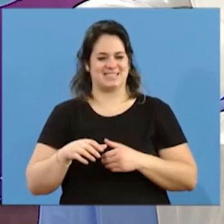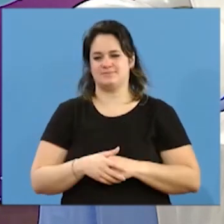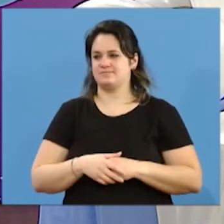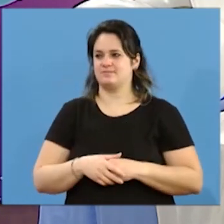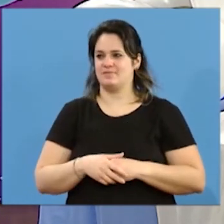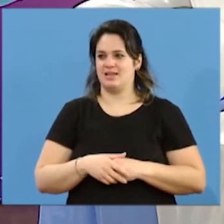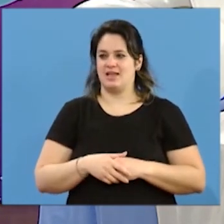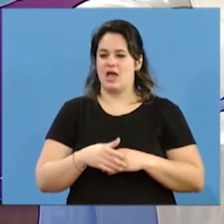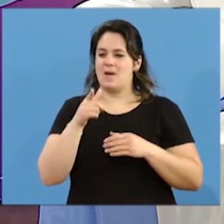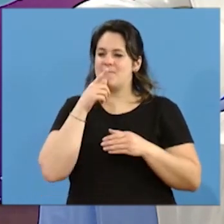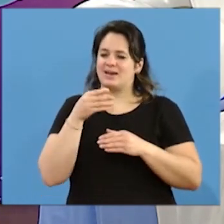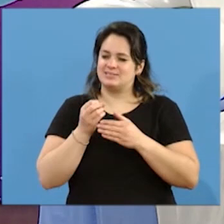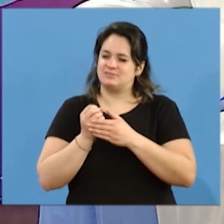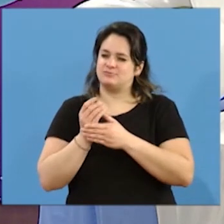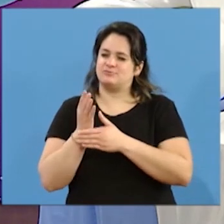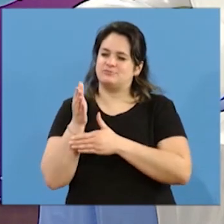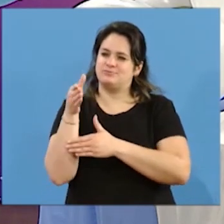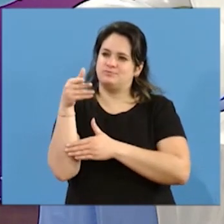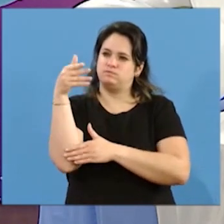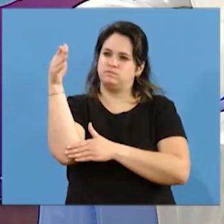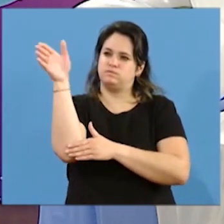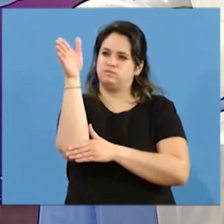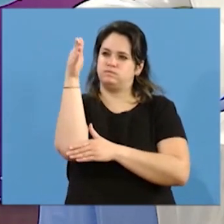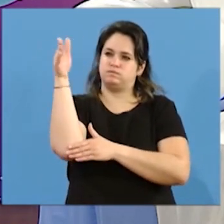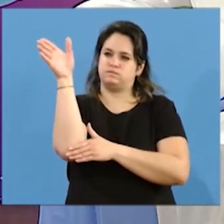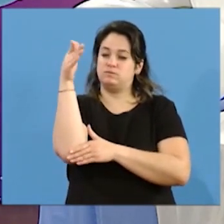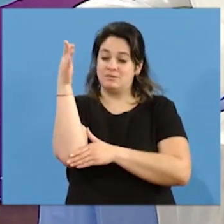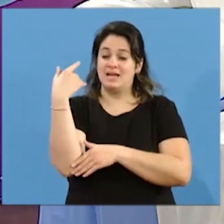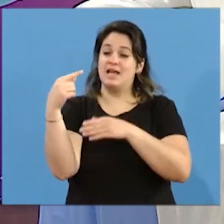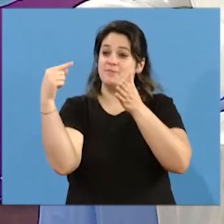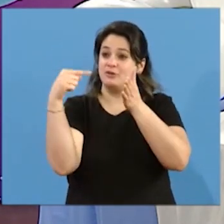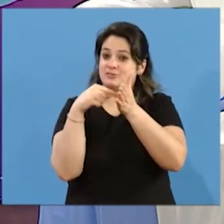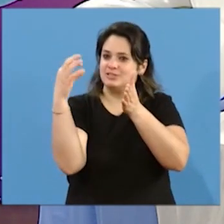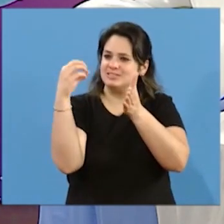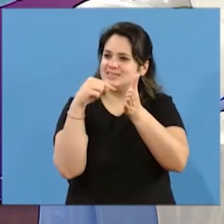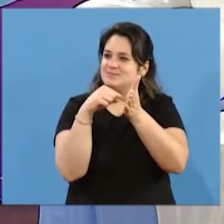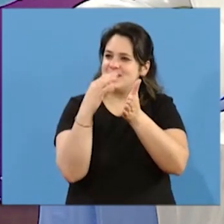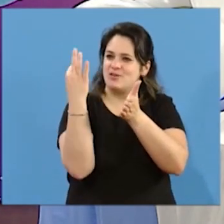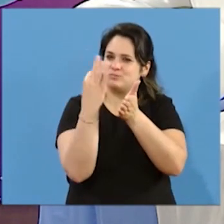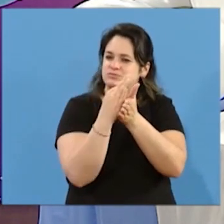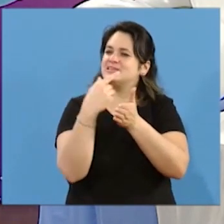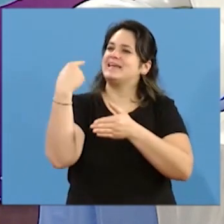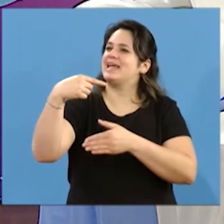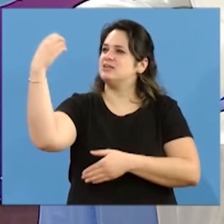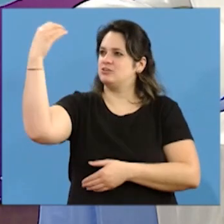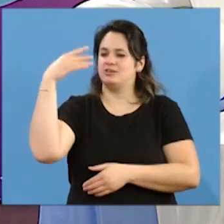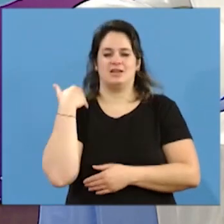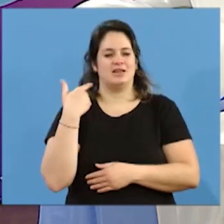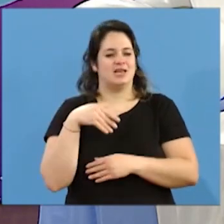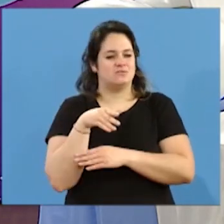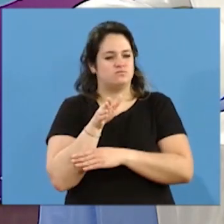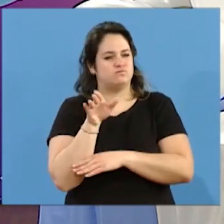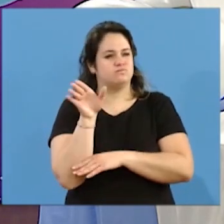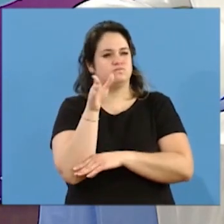Tiene alas, tiene vuelo y en el centro tiene el sol. Tiene alas,